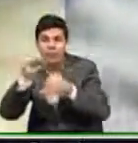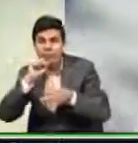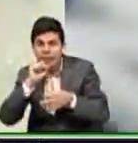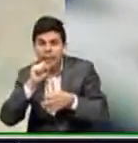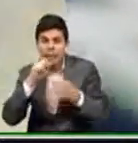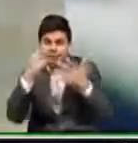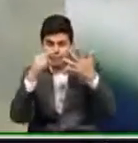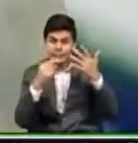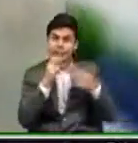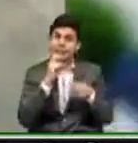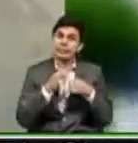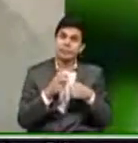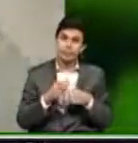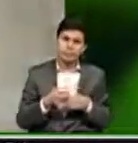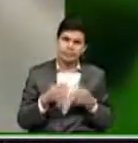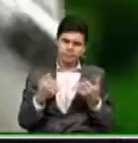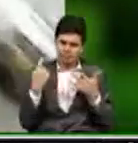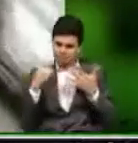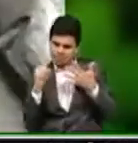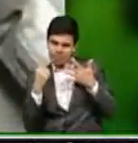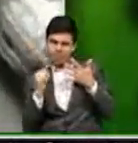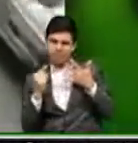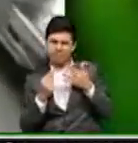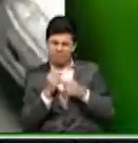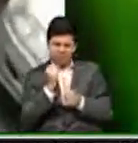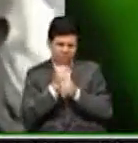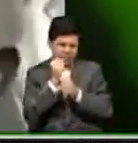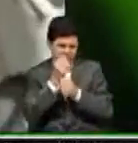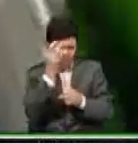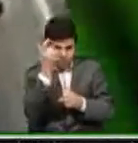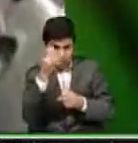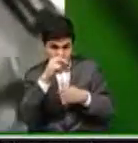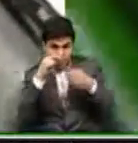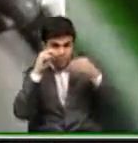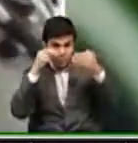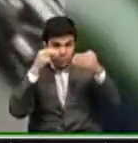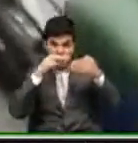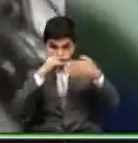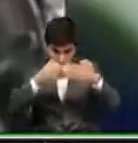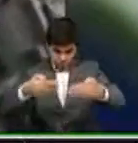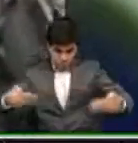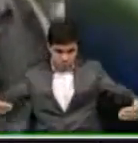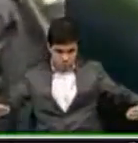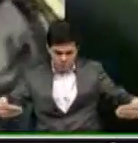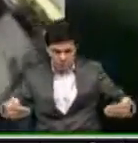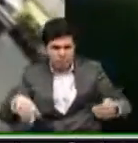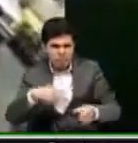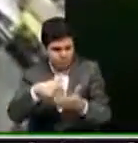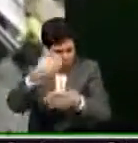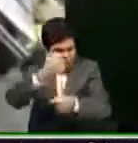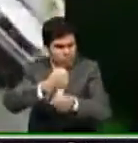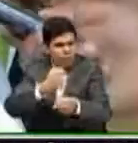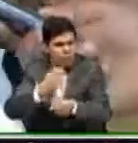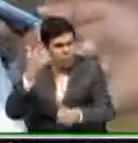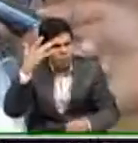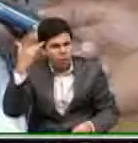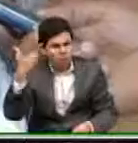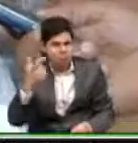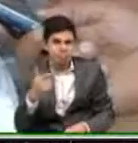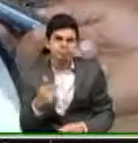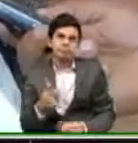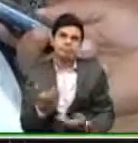de factores que inciden de manera directa para que los menores trabajen desde edades muy tempranas. Primero, un